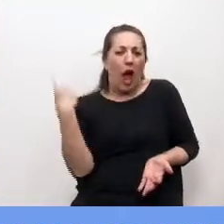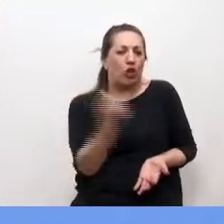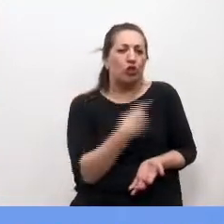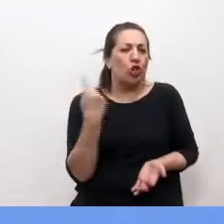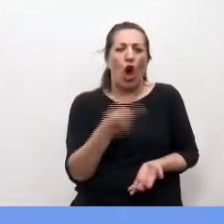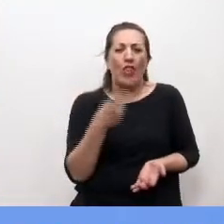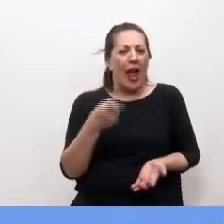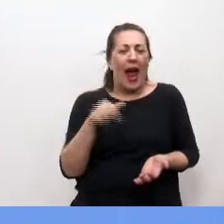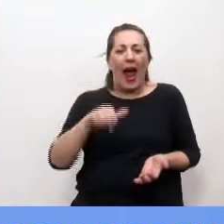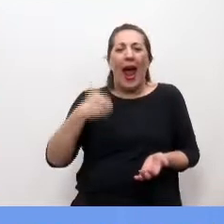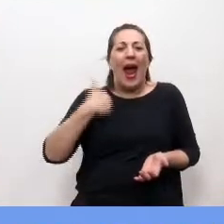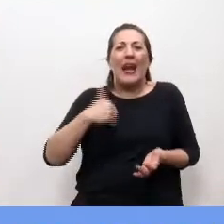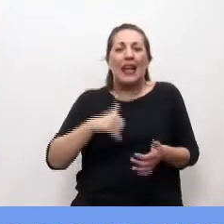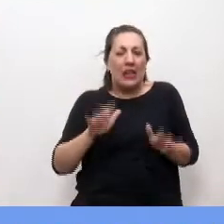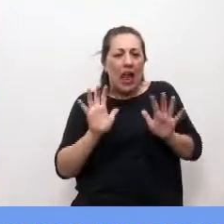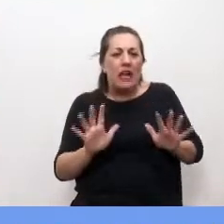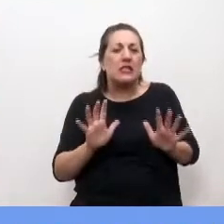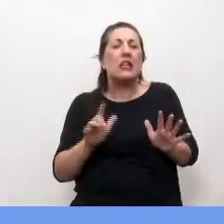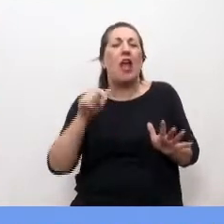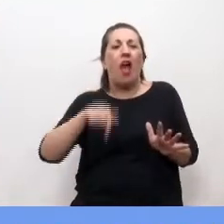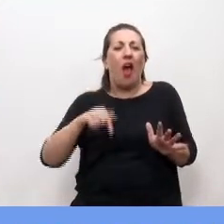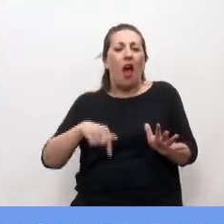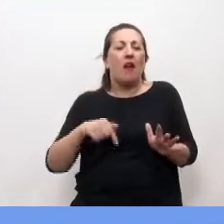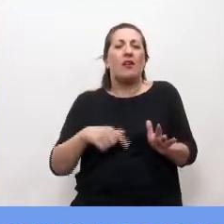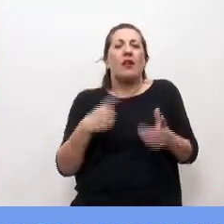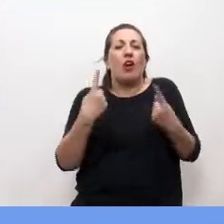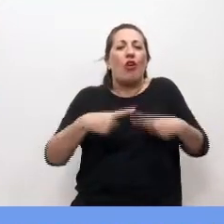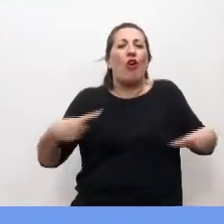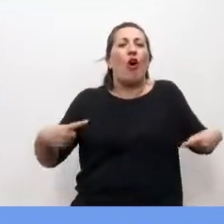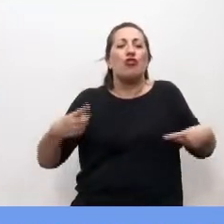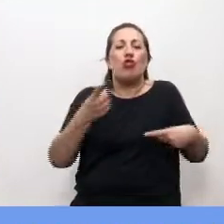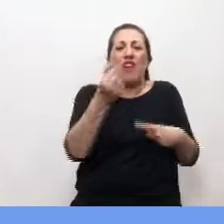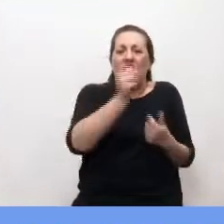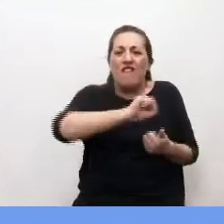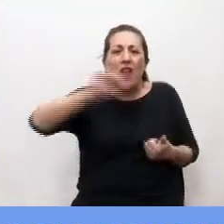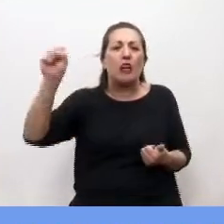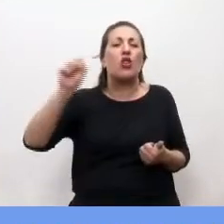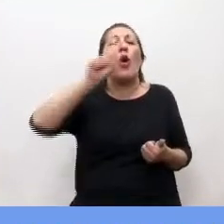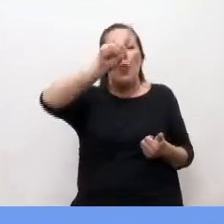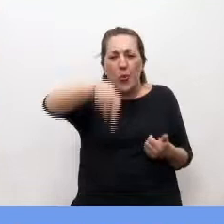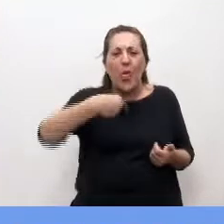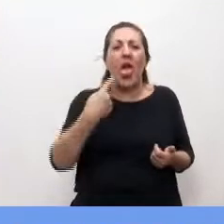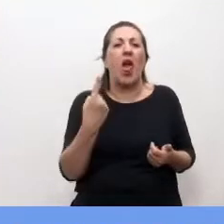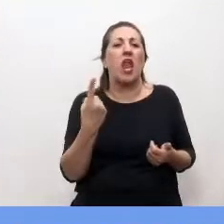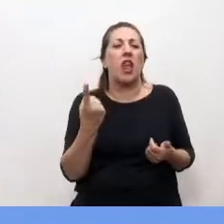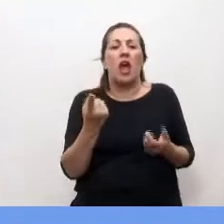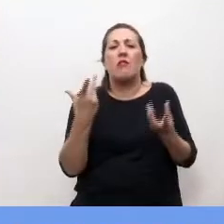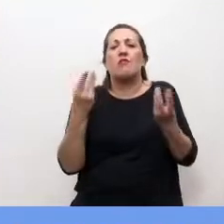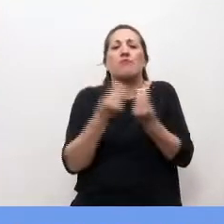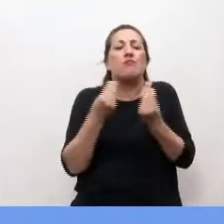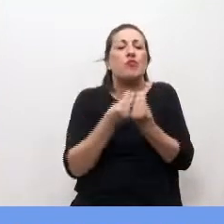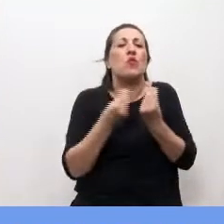la que nos enfrentamos que además con cada punto de inflación arroja nuevamente a cientos de